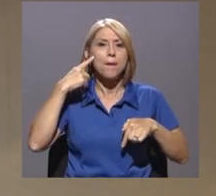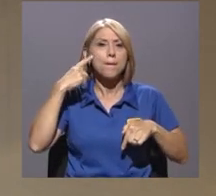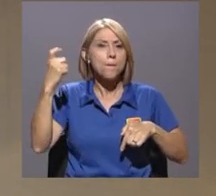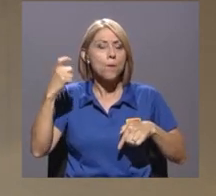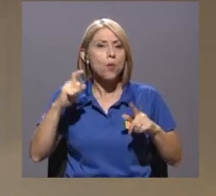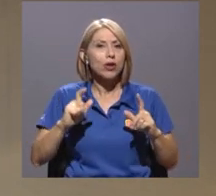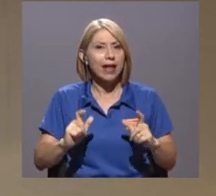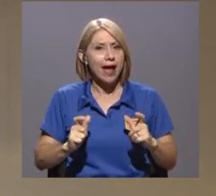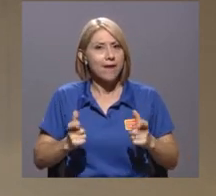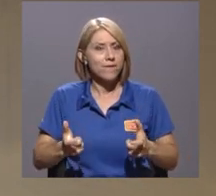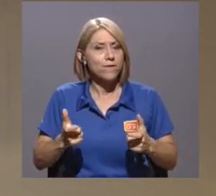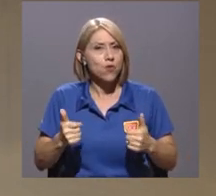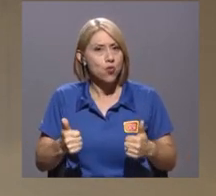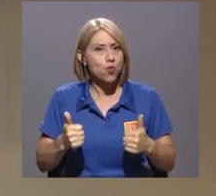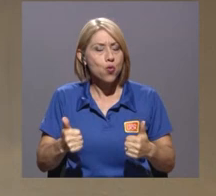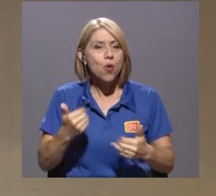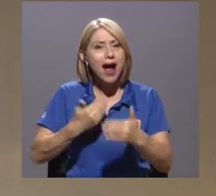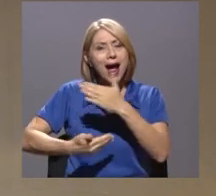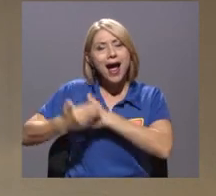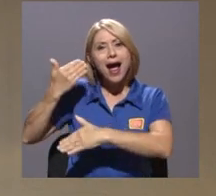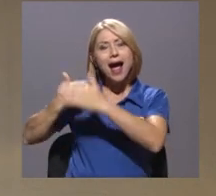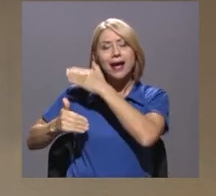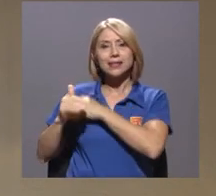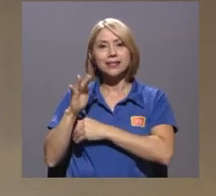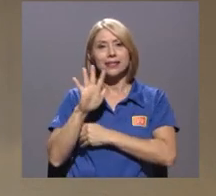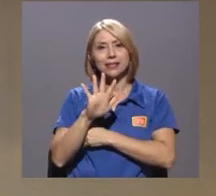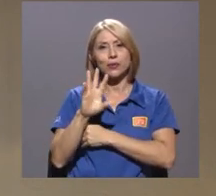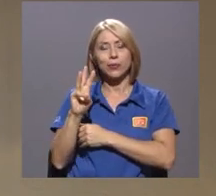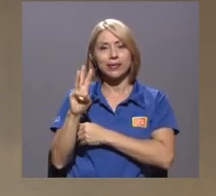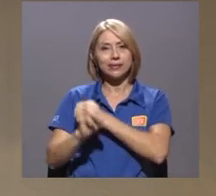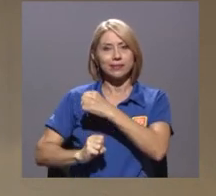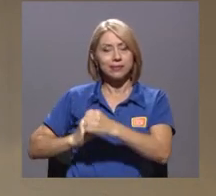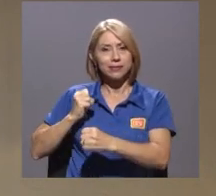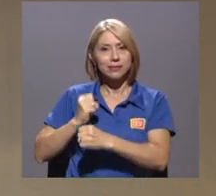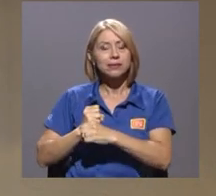afortunadamente hace 56 años